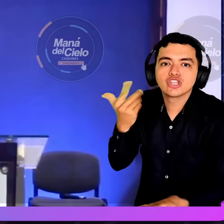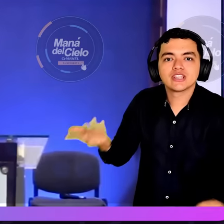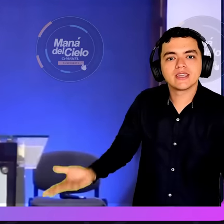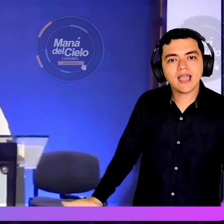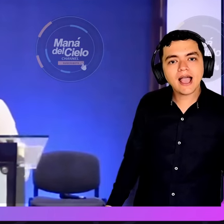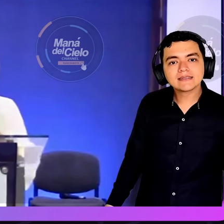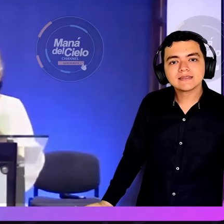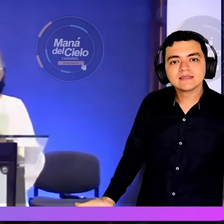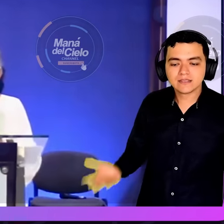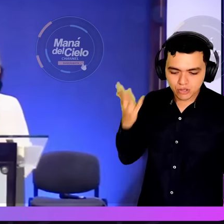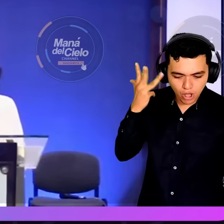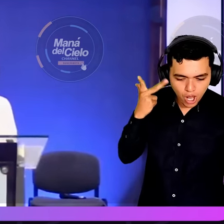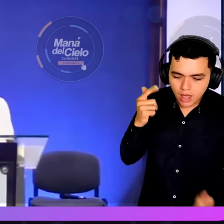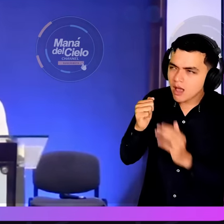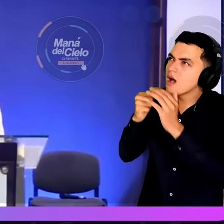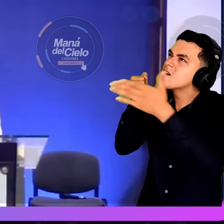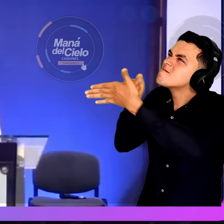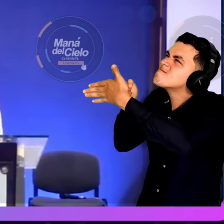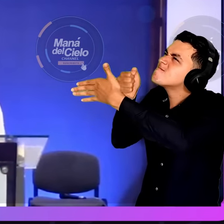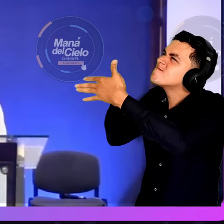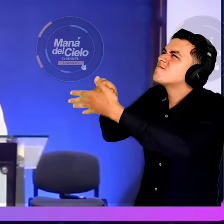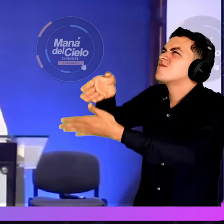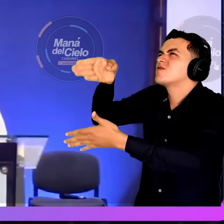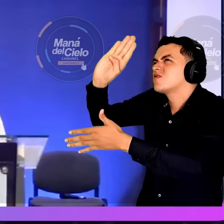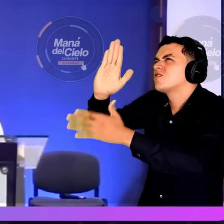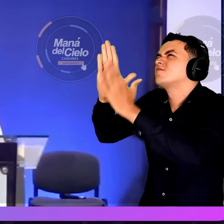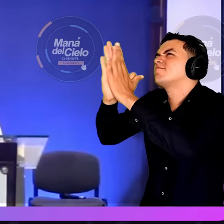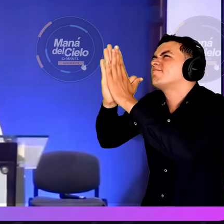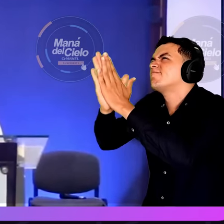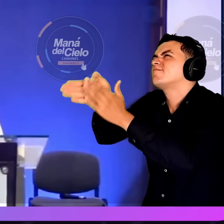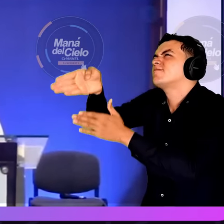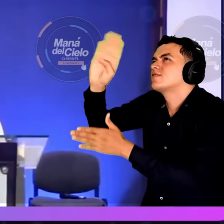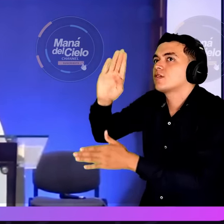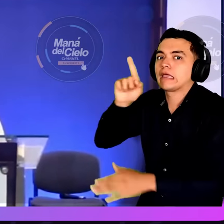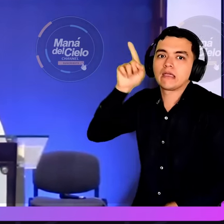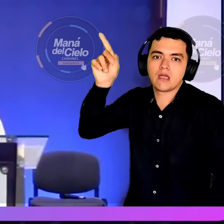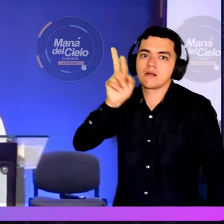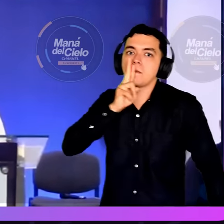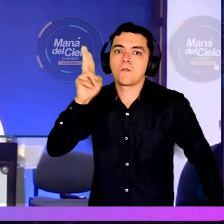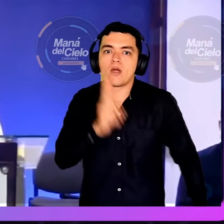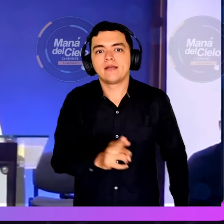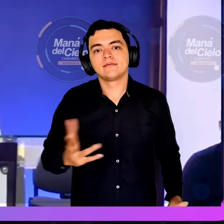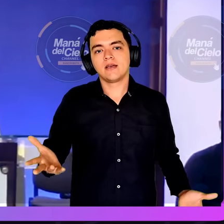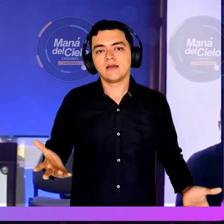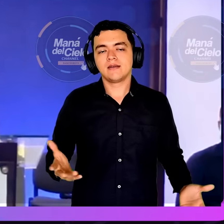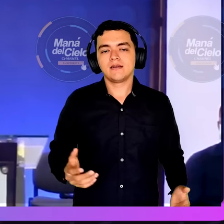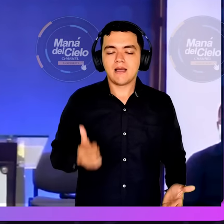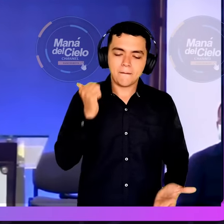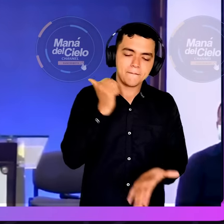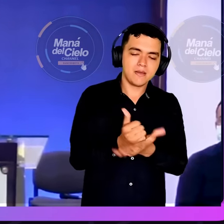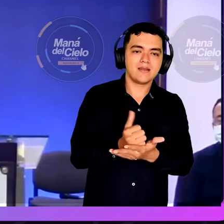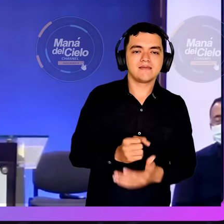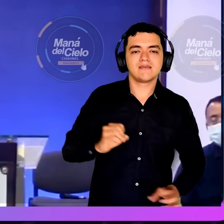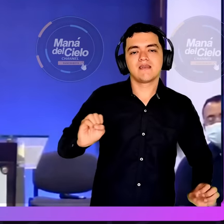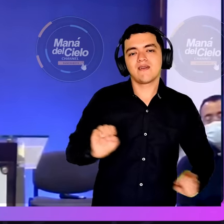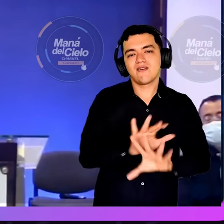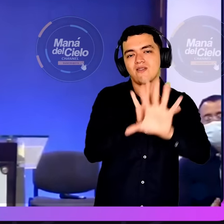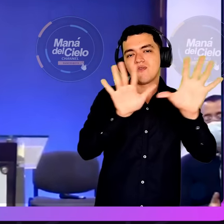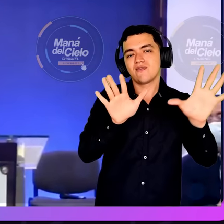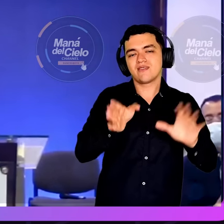decirnos a nosotros: y no le haré yo justicia a aquellos que claman. Dele un aplauso al Señor en esta hora.